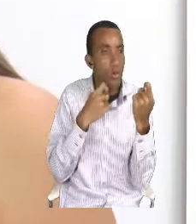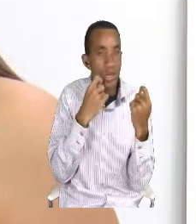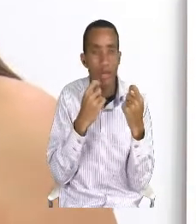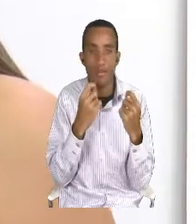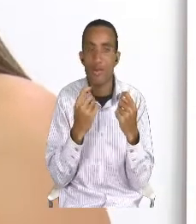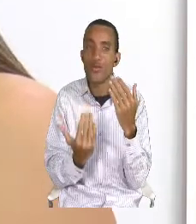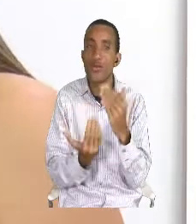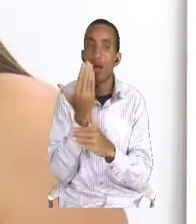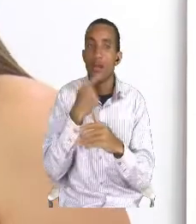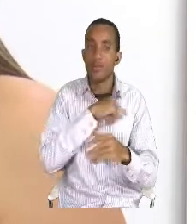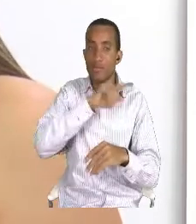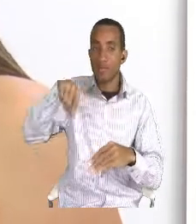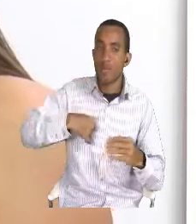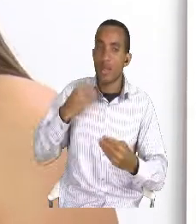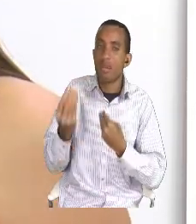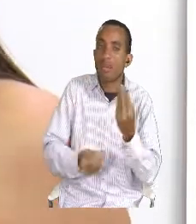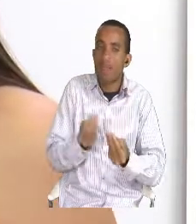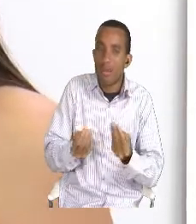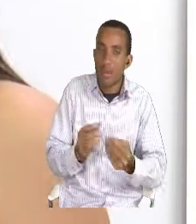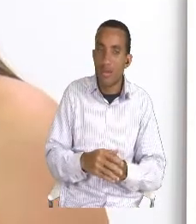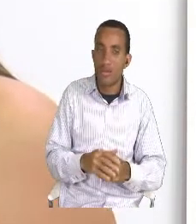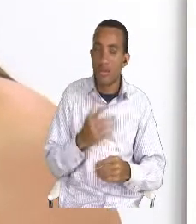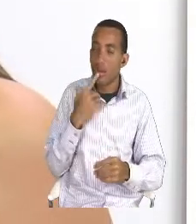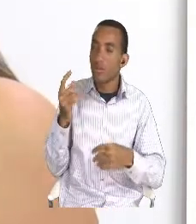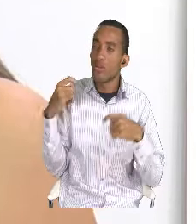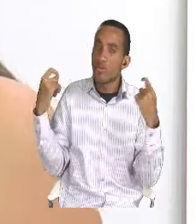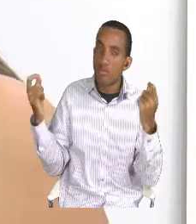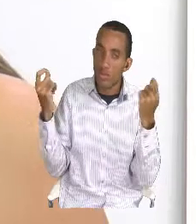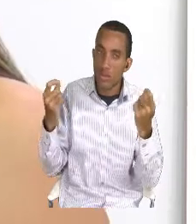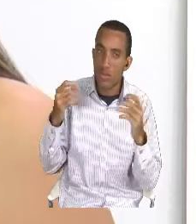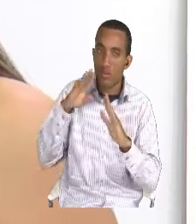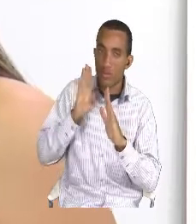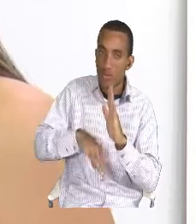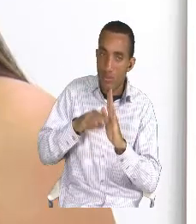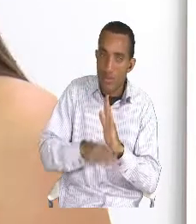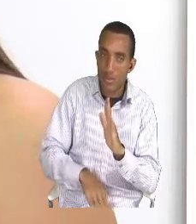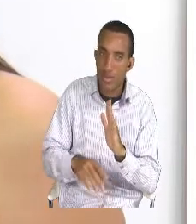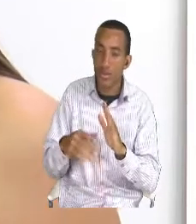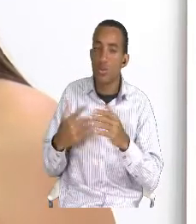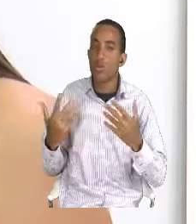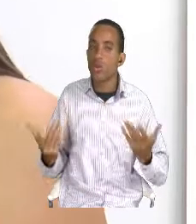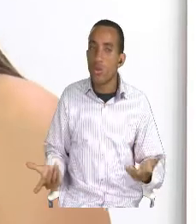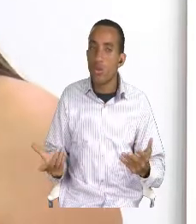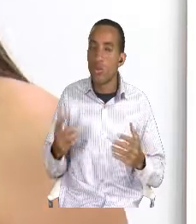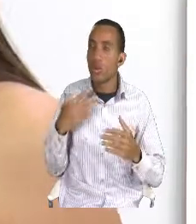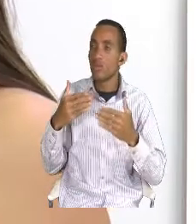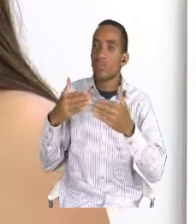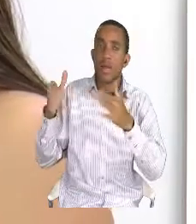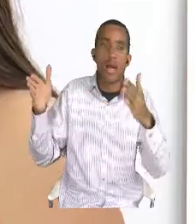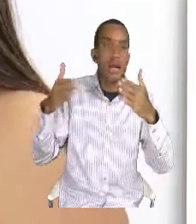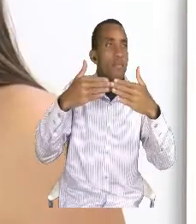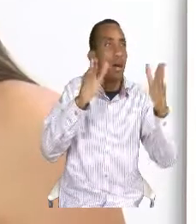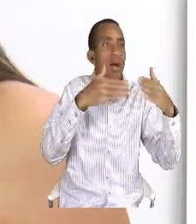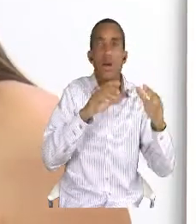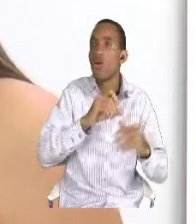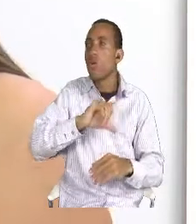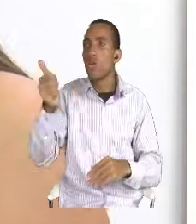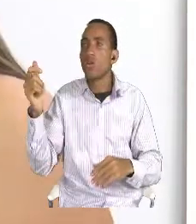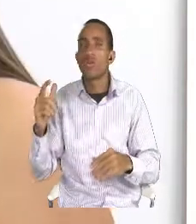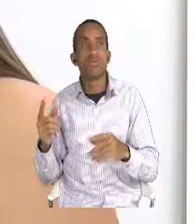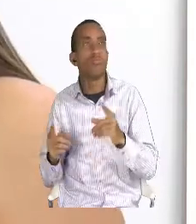qué estamos haciendo? Estamos en planes de ofertas, de promociones, abriendo más mercado, buscándonos en otro lado,